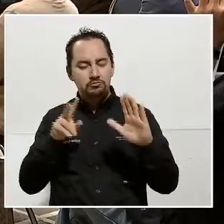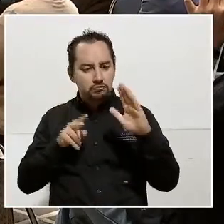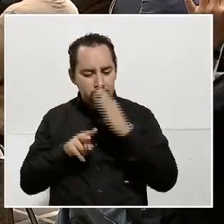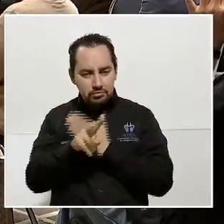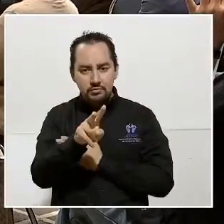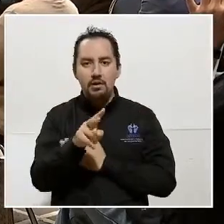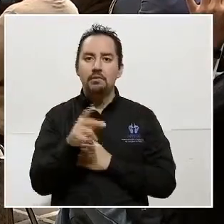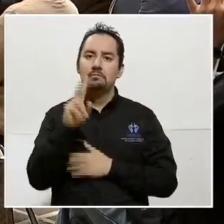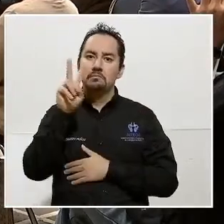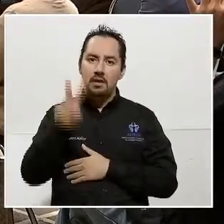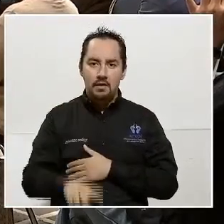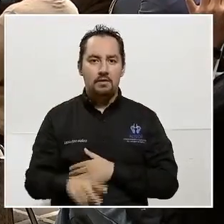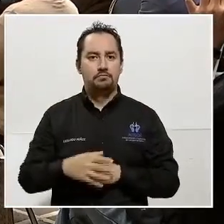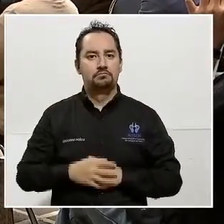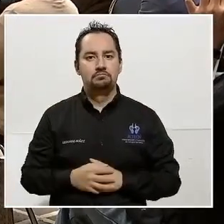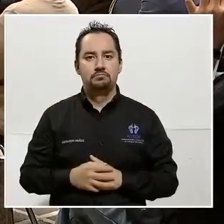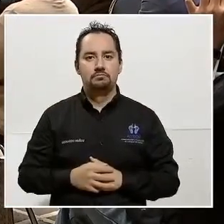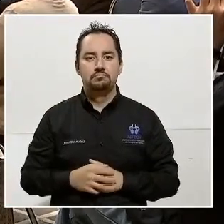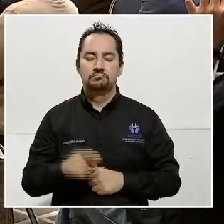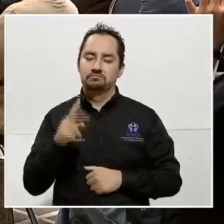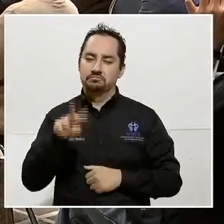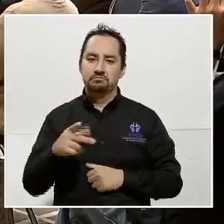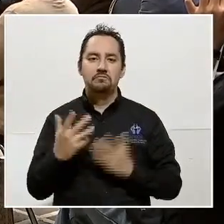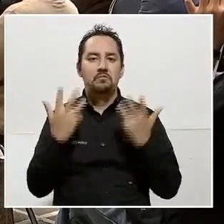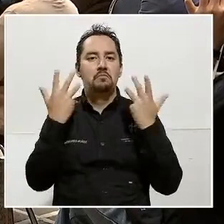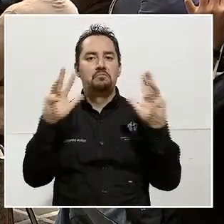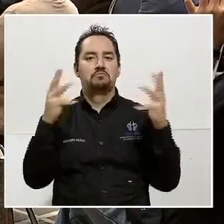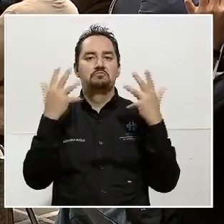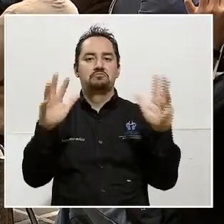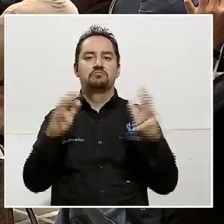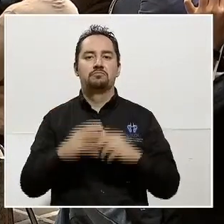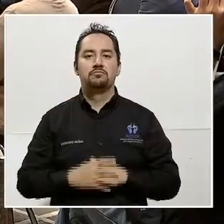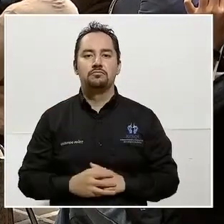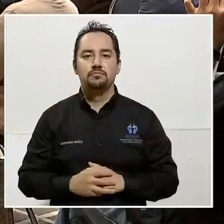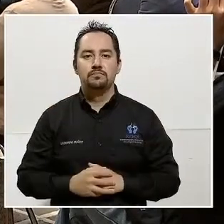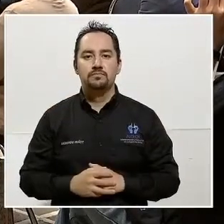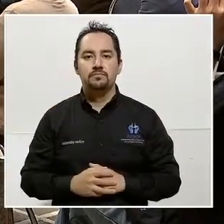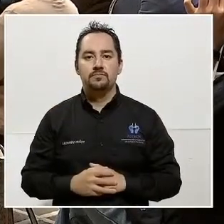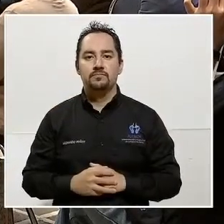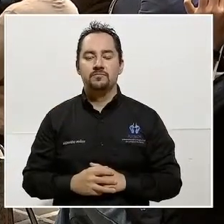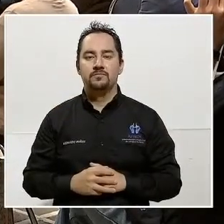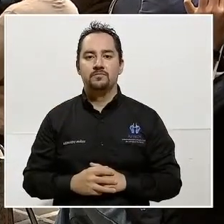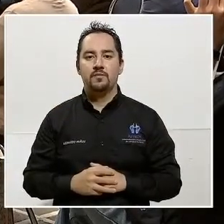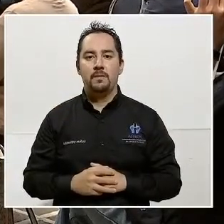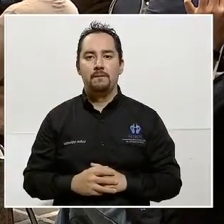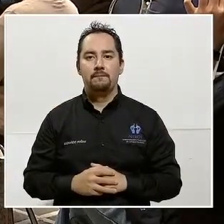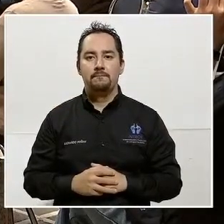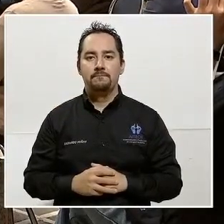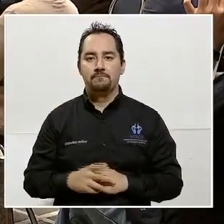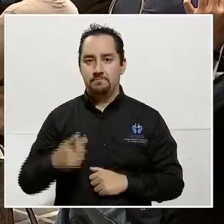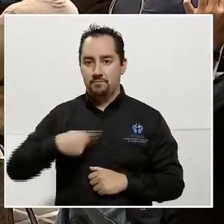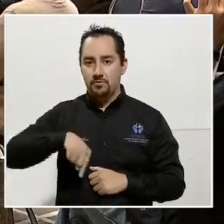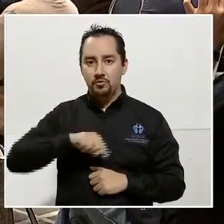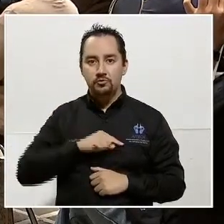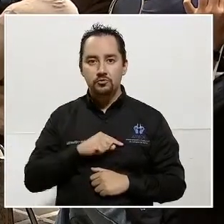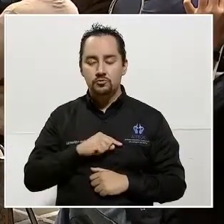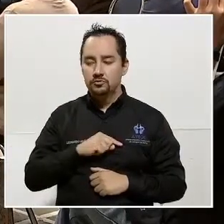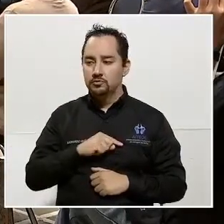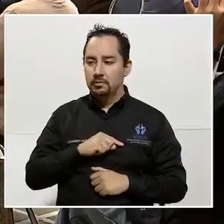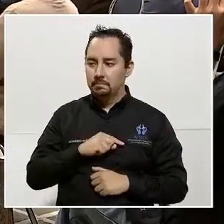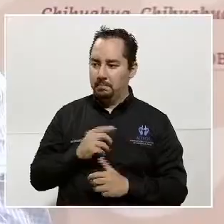inédito, es de celebrar. En particular, aplaudimos la